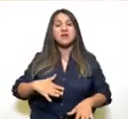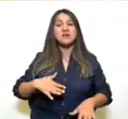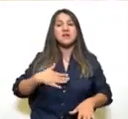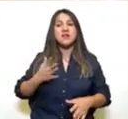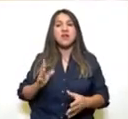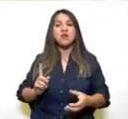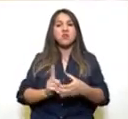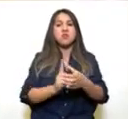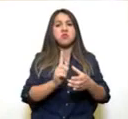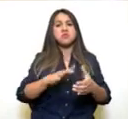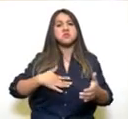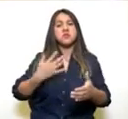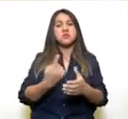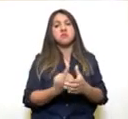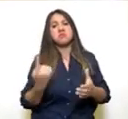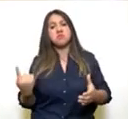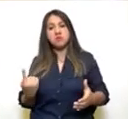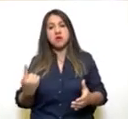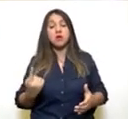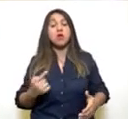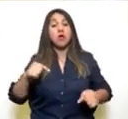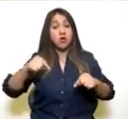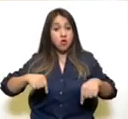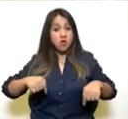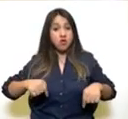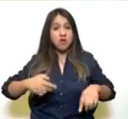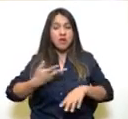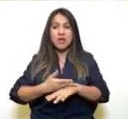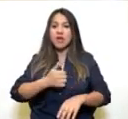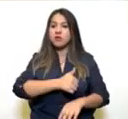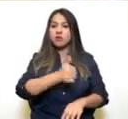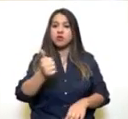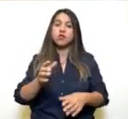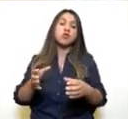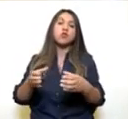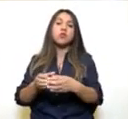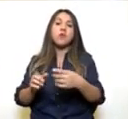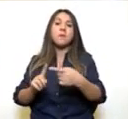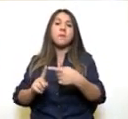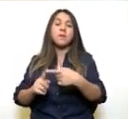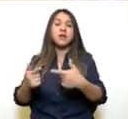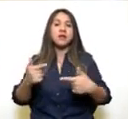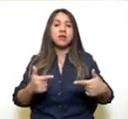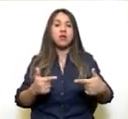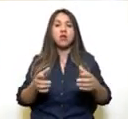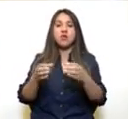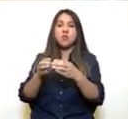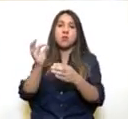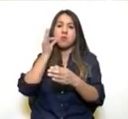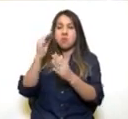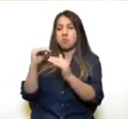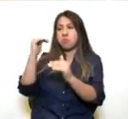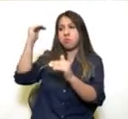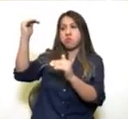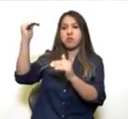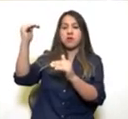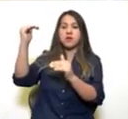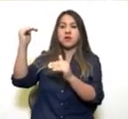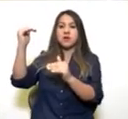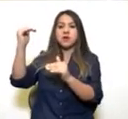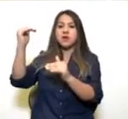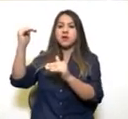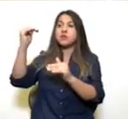o sea yo creo que hoy día lo que tenemos que hay entre los partidos es la élite política y el